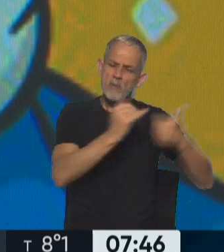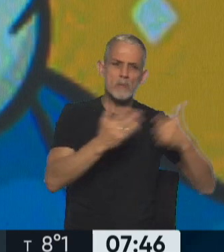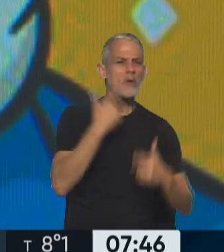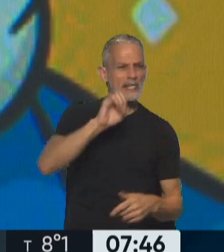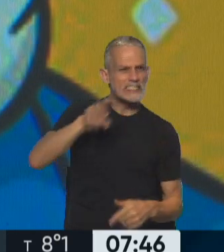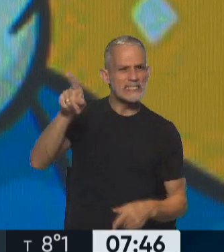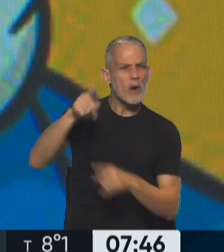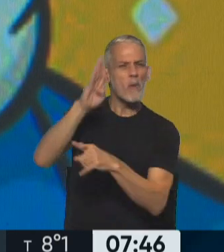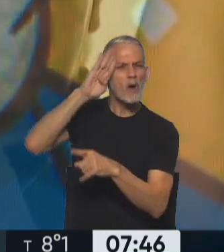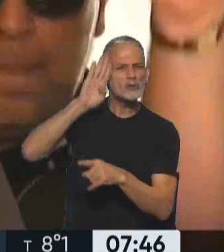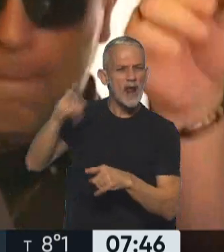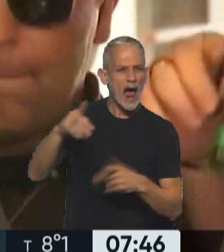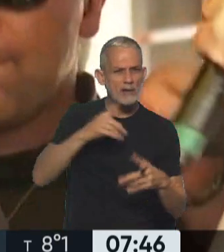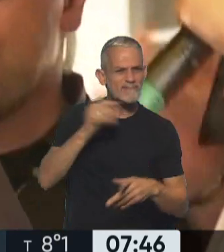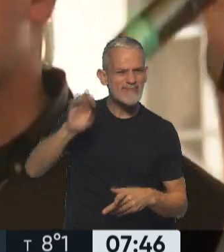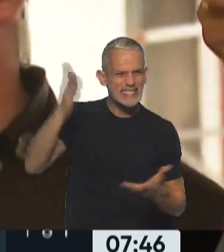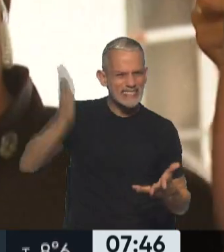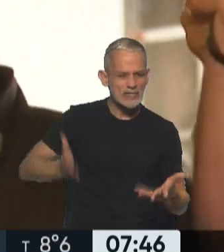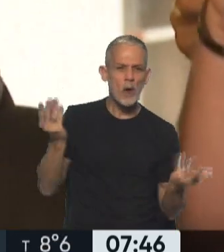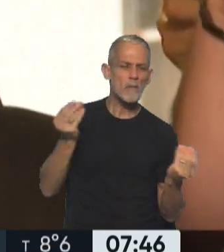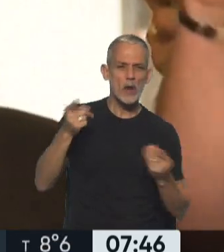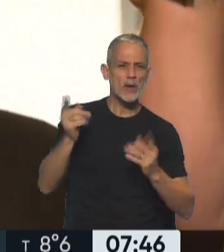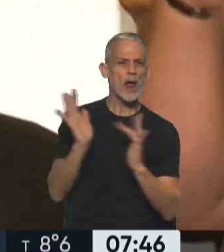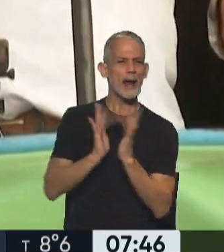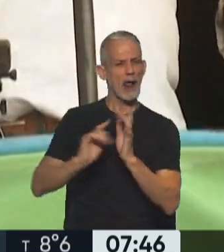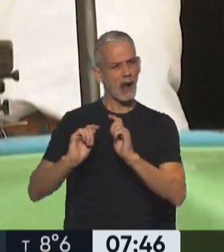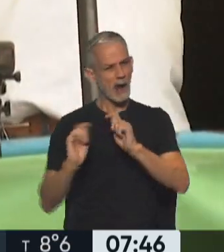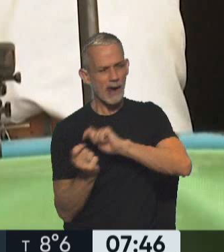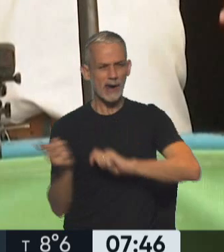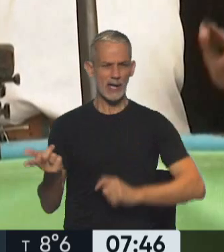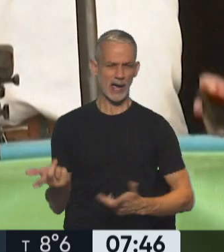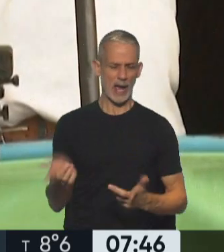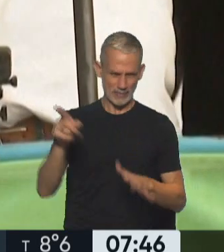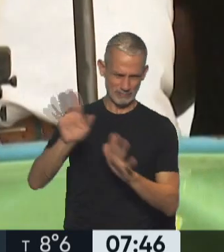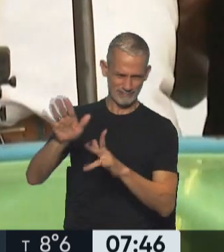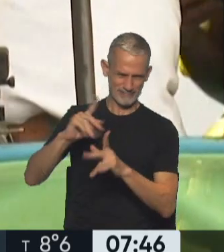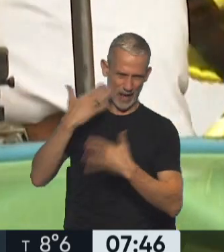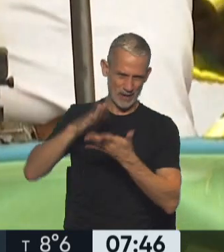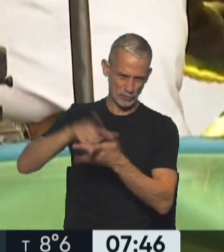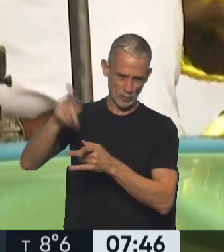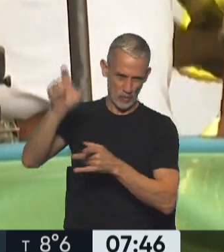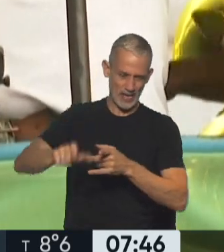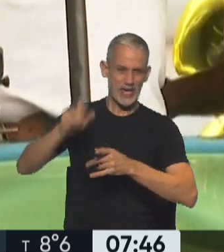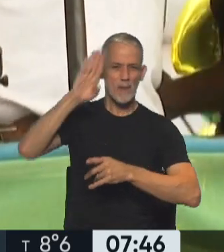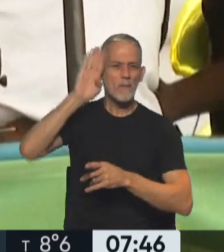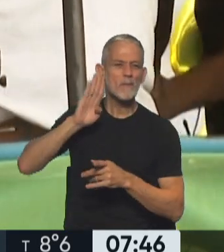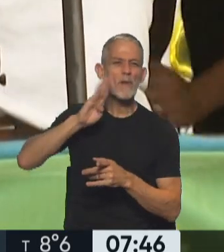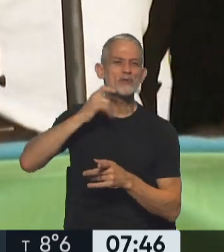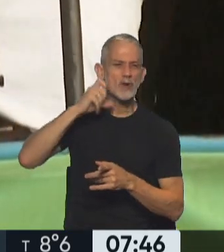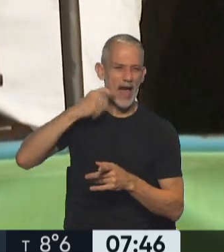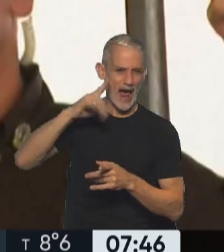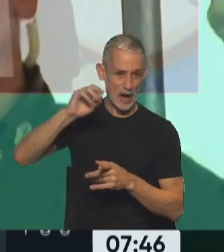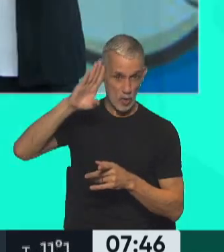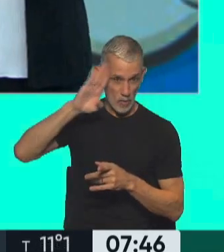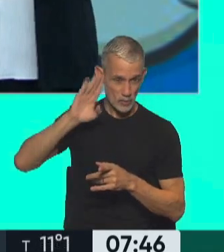Bolsonaro. Bueno, lo criticó principalmente por este giro religioso. Ahora vamos a hablar de Bolsonaro. Sí. ¿Qué dijo? Pero bueno,